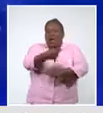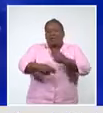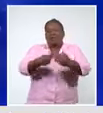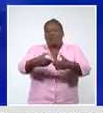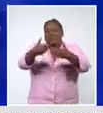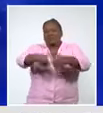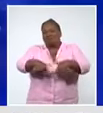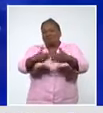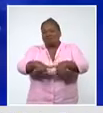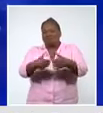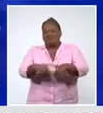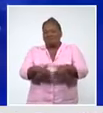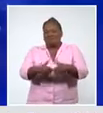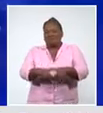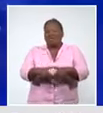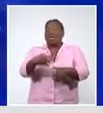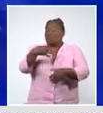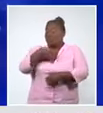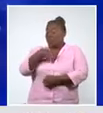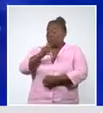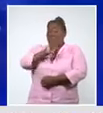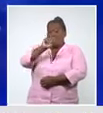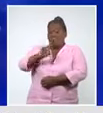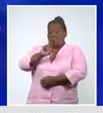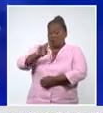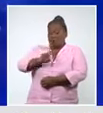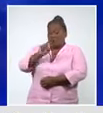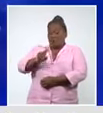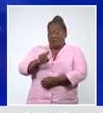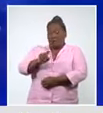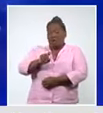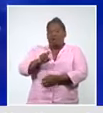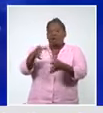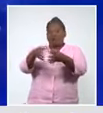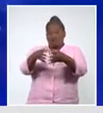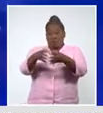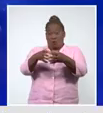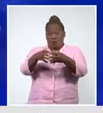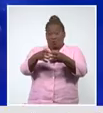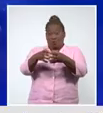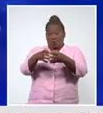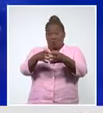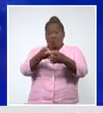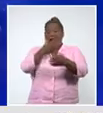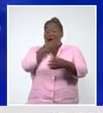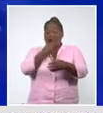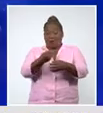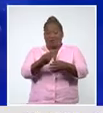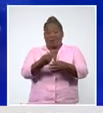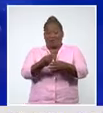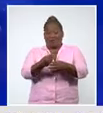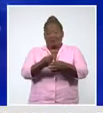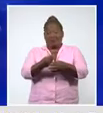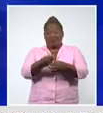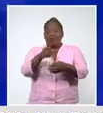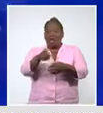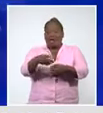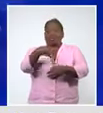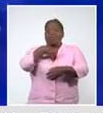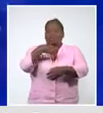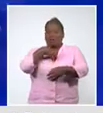doctor. Sobre todo en los adolescentes, en los jóvenes que han padecido ya